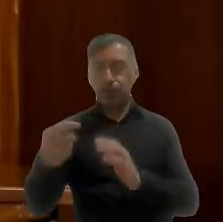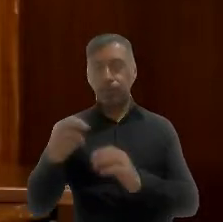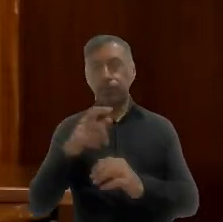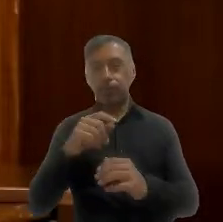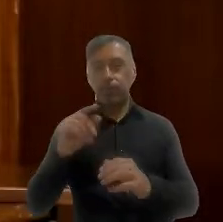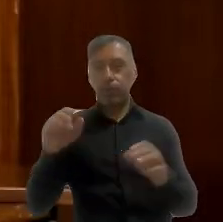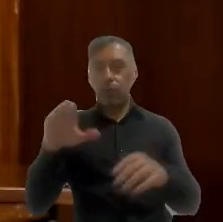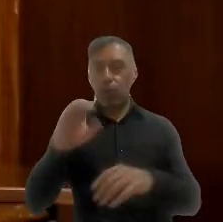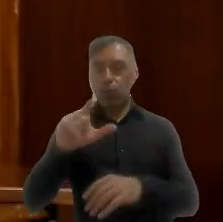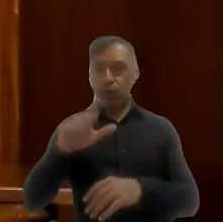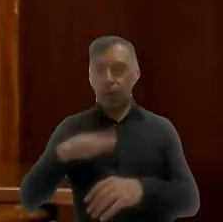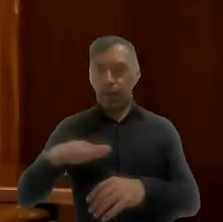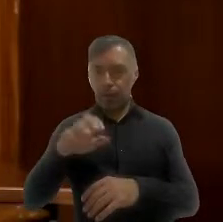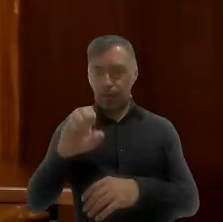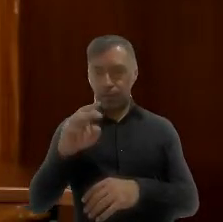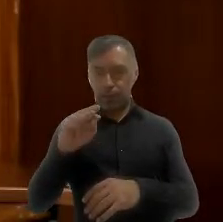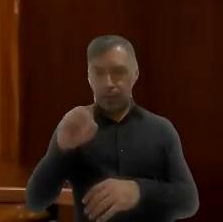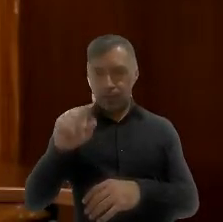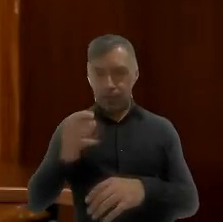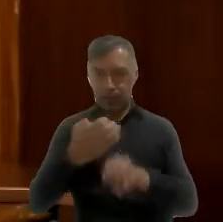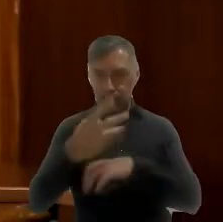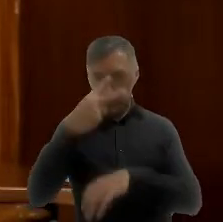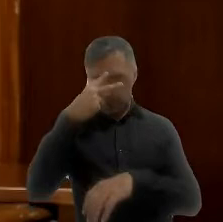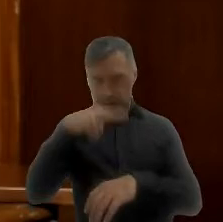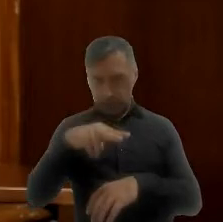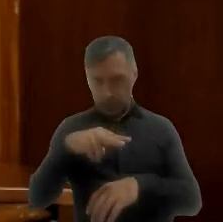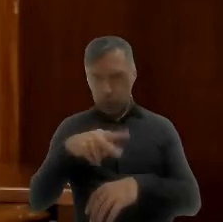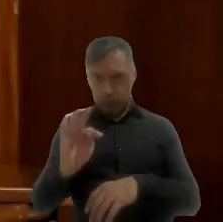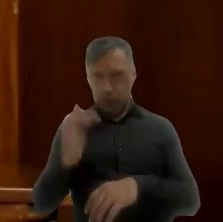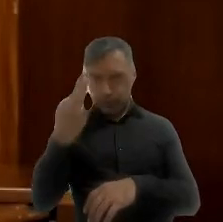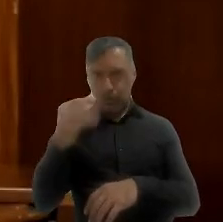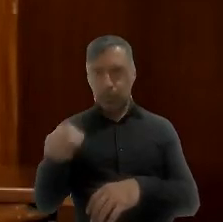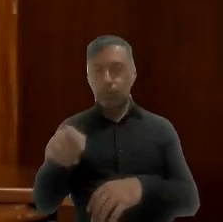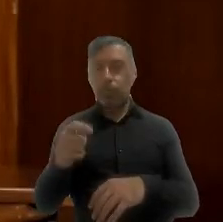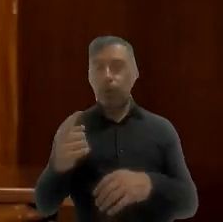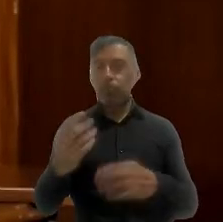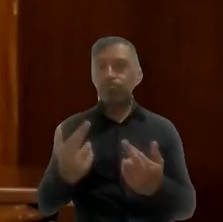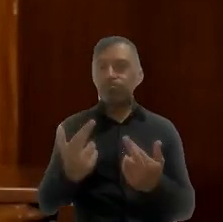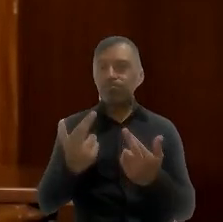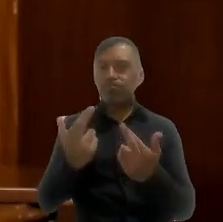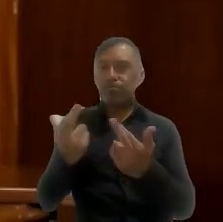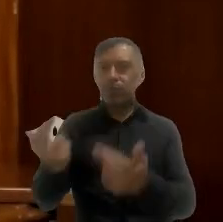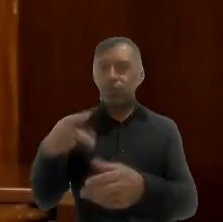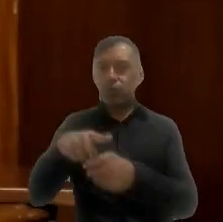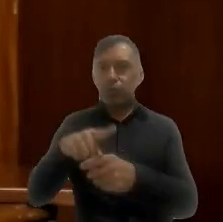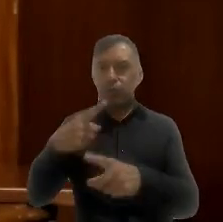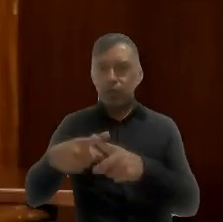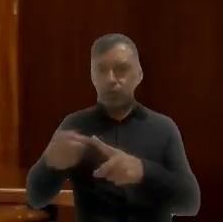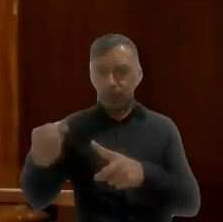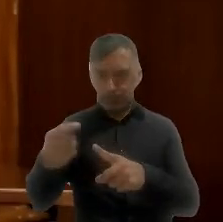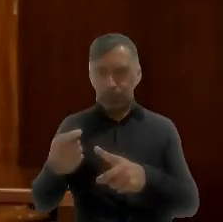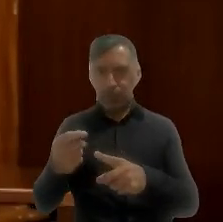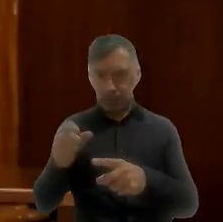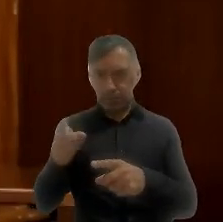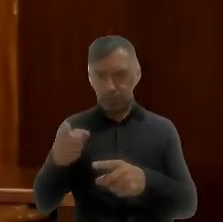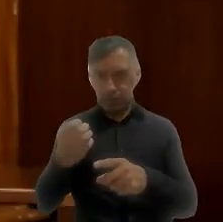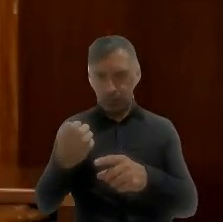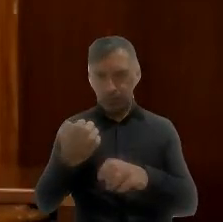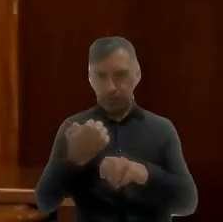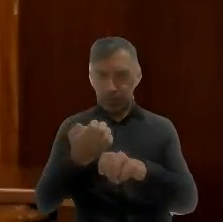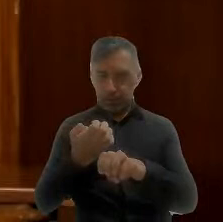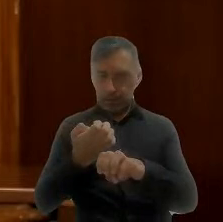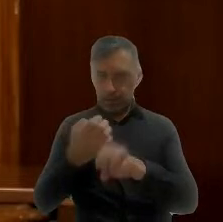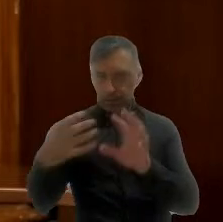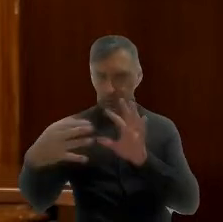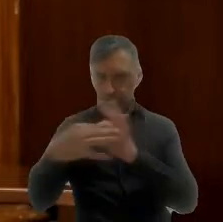México, para que sean donados a favor del organismo público descentralizado de carácter estatal,